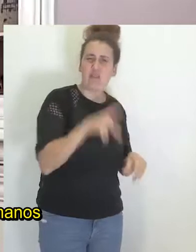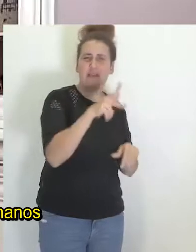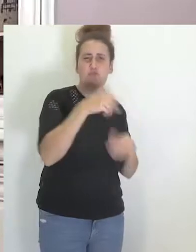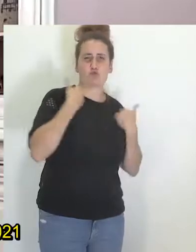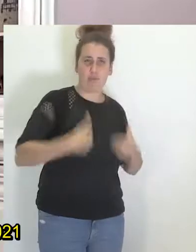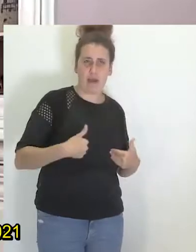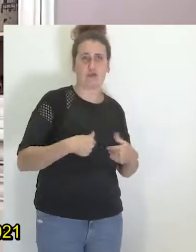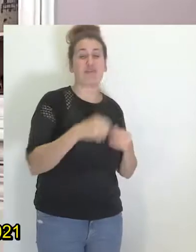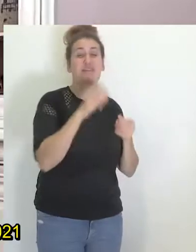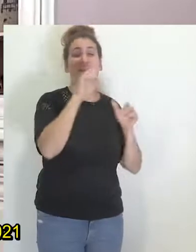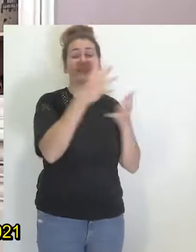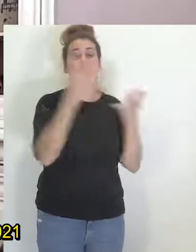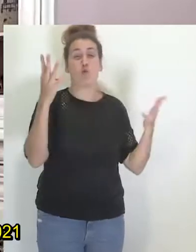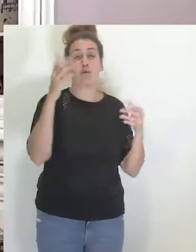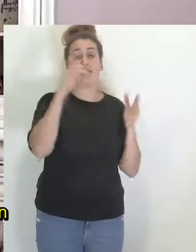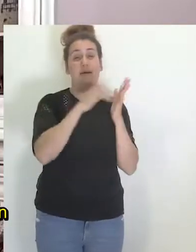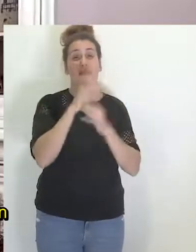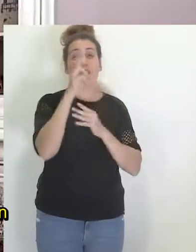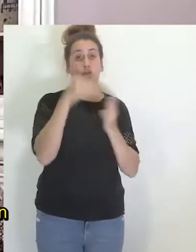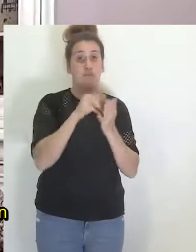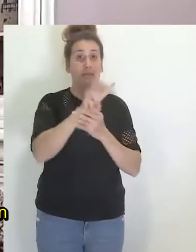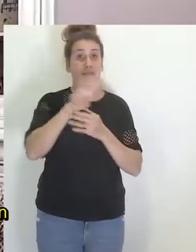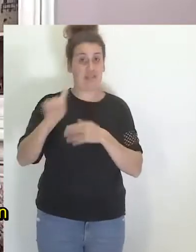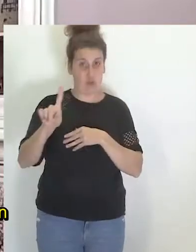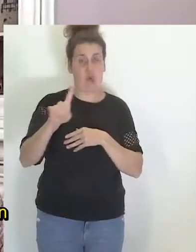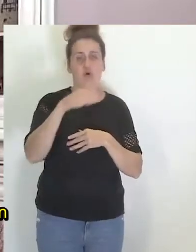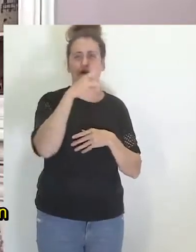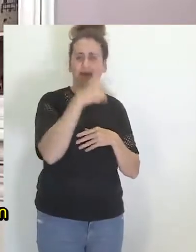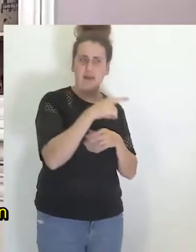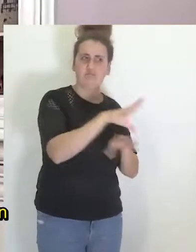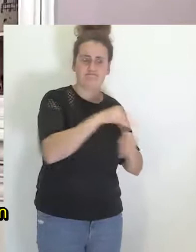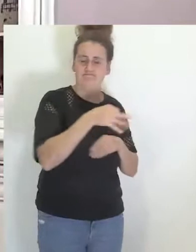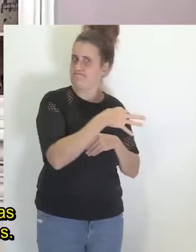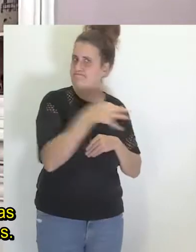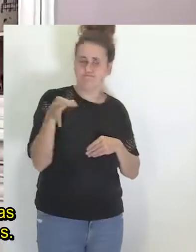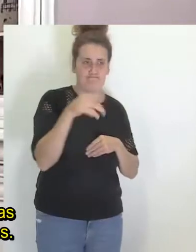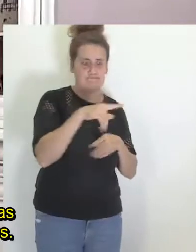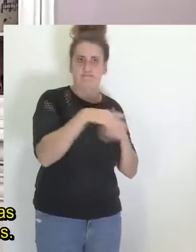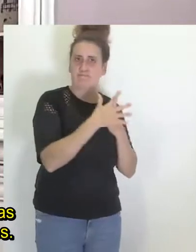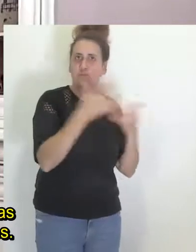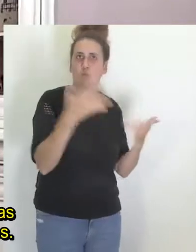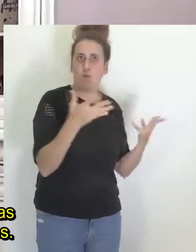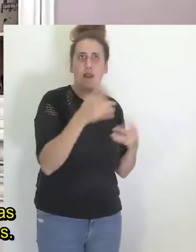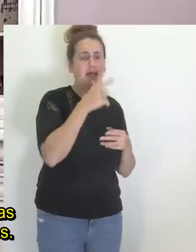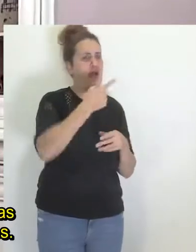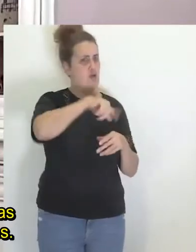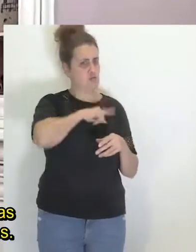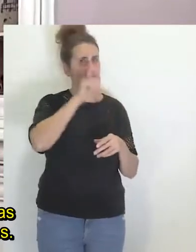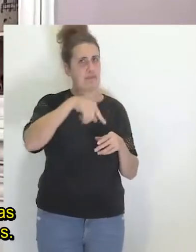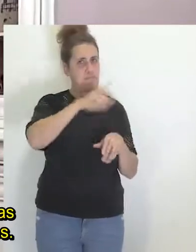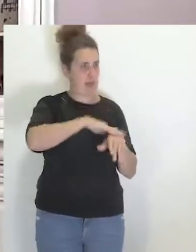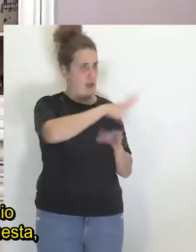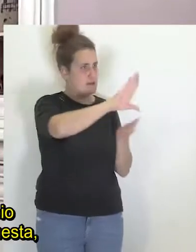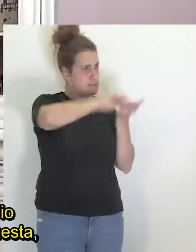Nicaragua, publicado el 19 de abril de 2021 y que recoge a la perfección lo que está sucediendo, que nos ha servido a nosotras también para